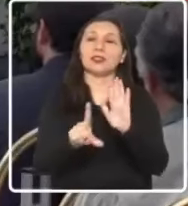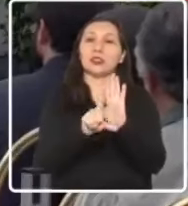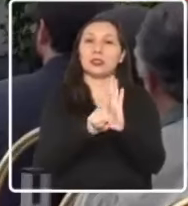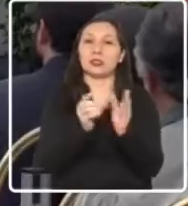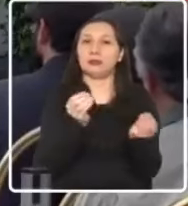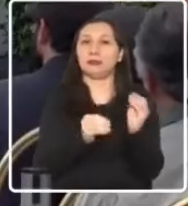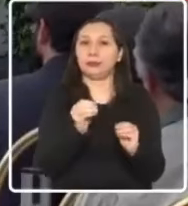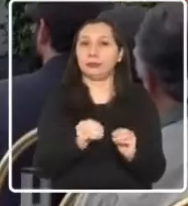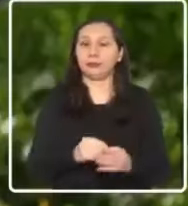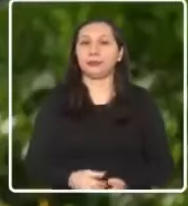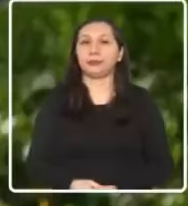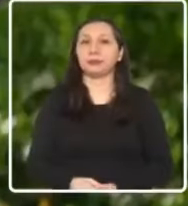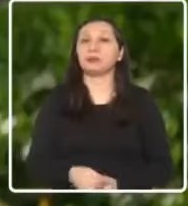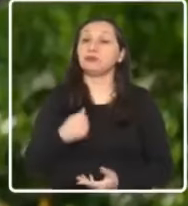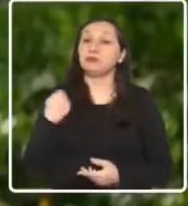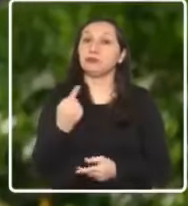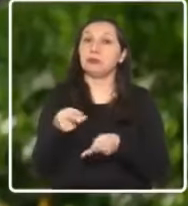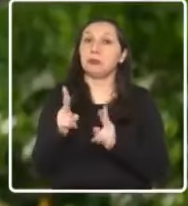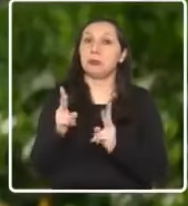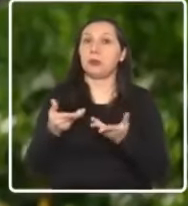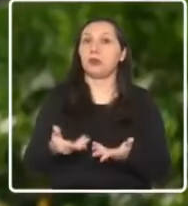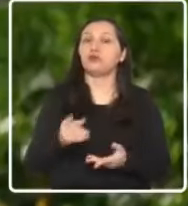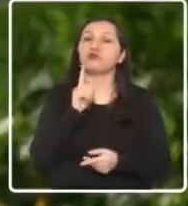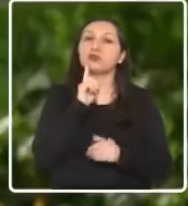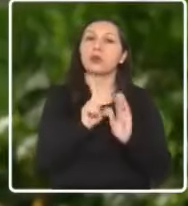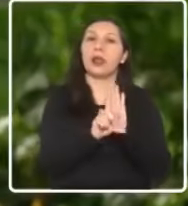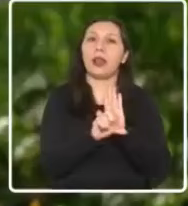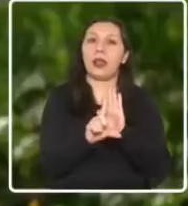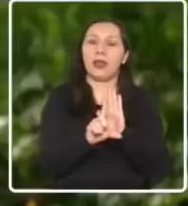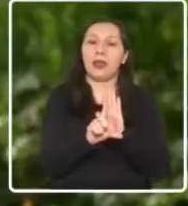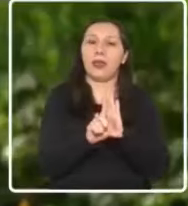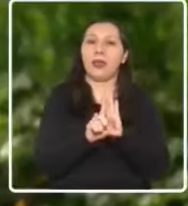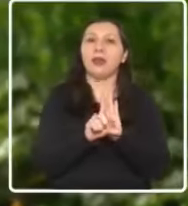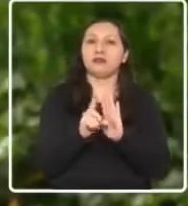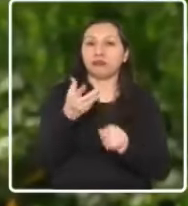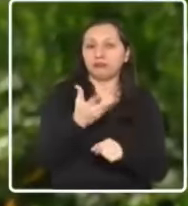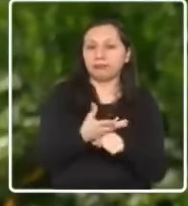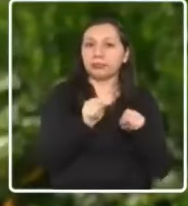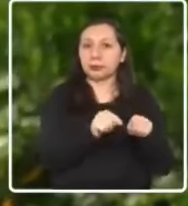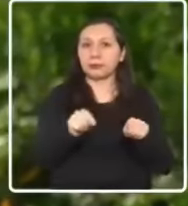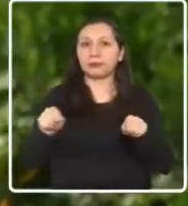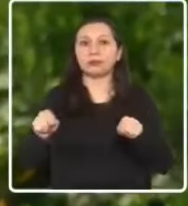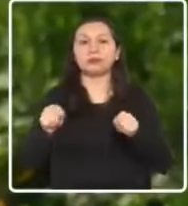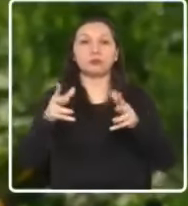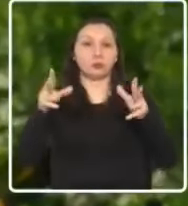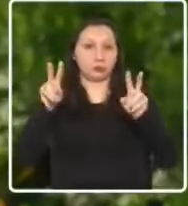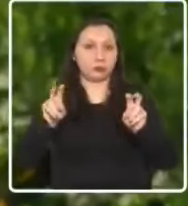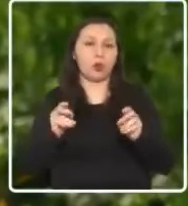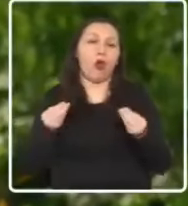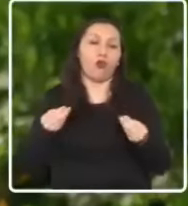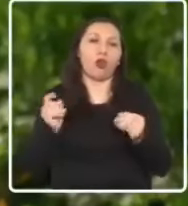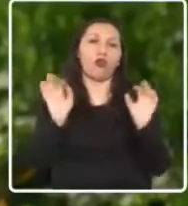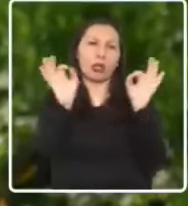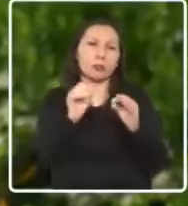legislativo, que nos permite tener hoy día una ley que cubre muchos temas. Obviamente no vamos a